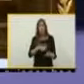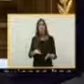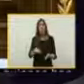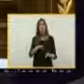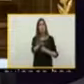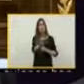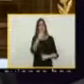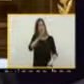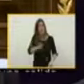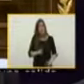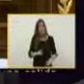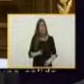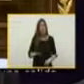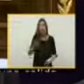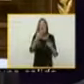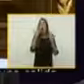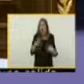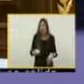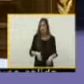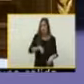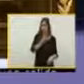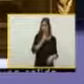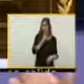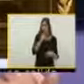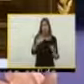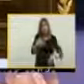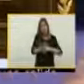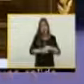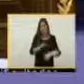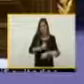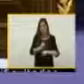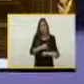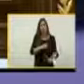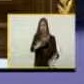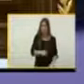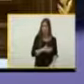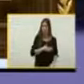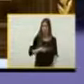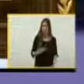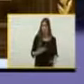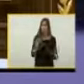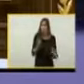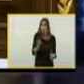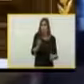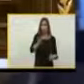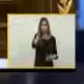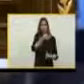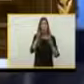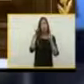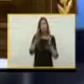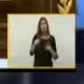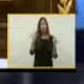exista una solución Monti, ¿no? Un presidente... A dedo. Eso exige... No, a dedo no. Esa solución. Que se elija a un